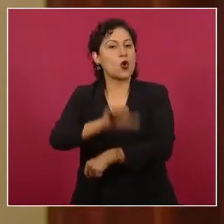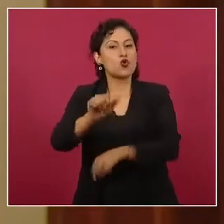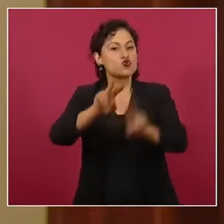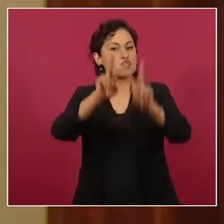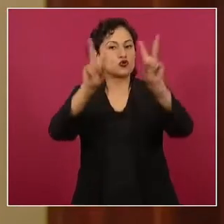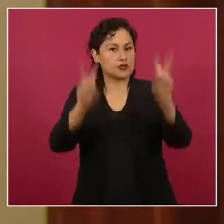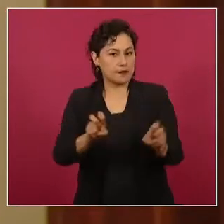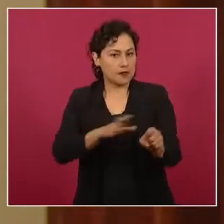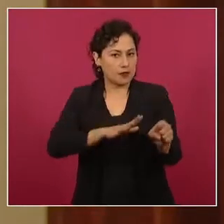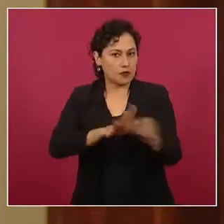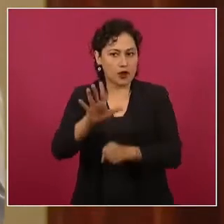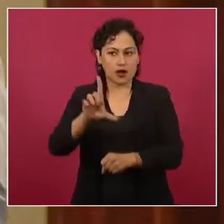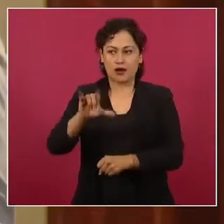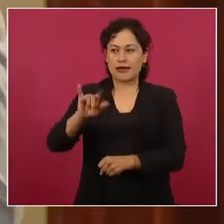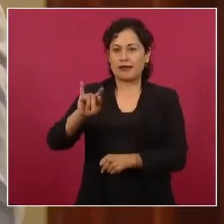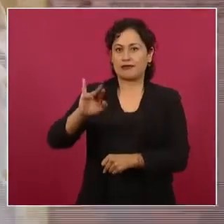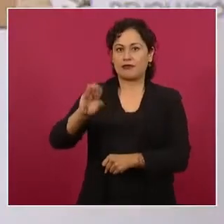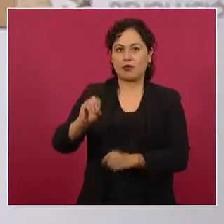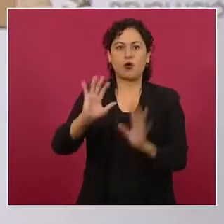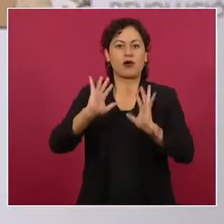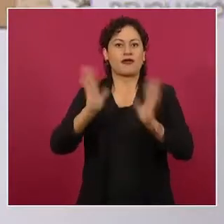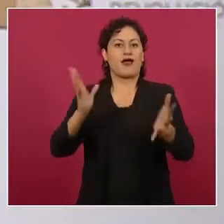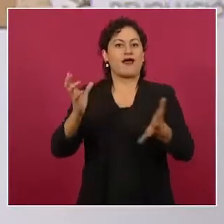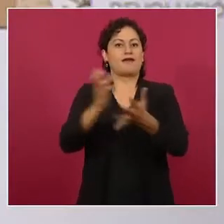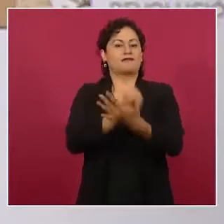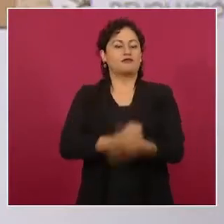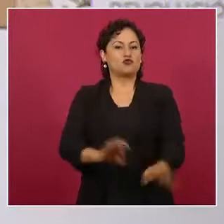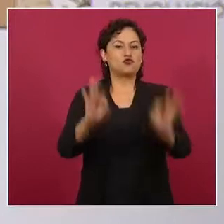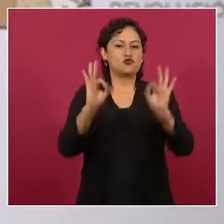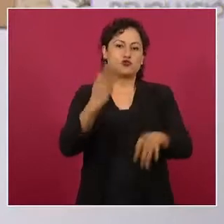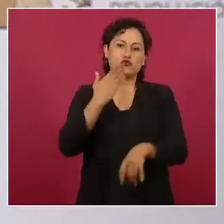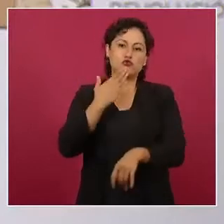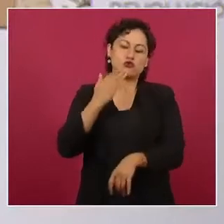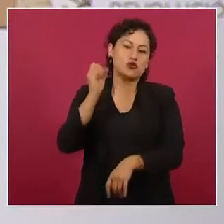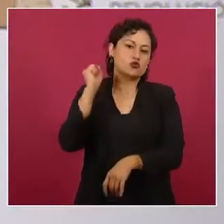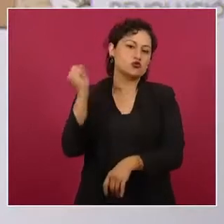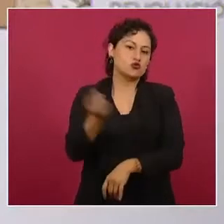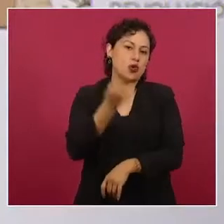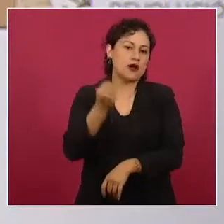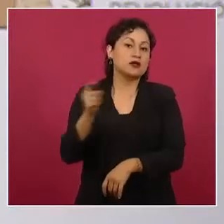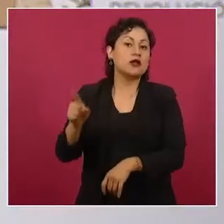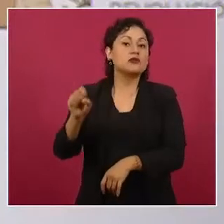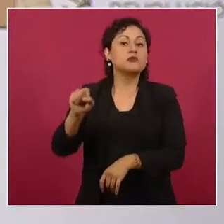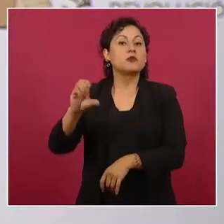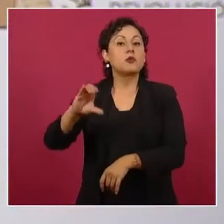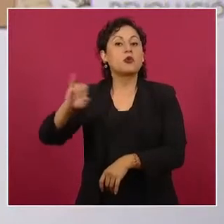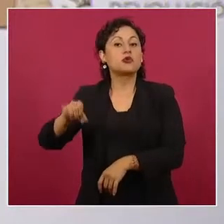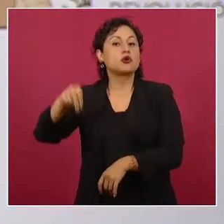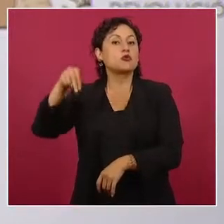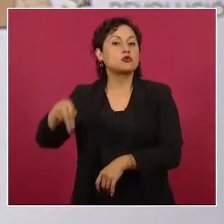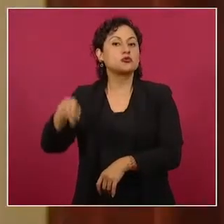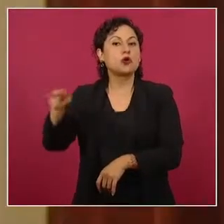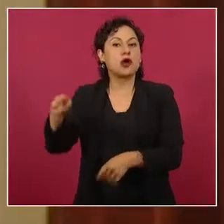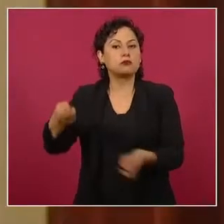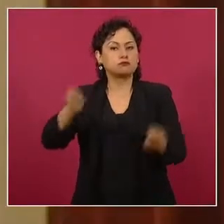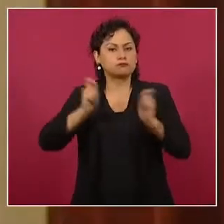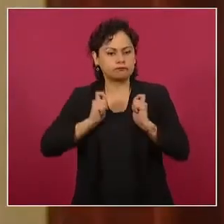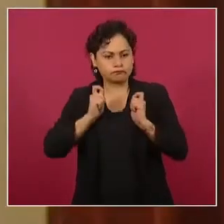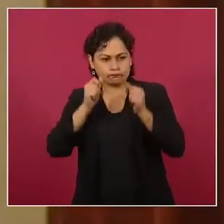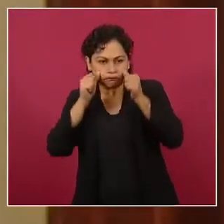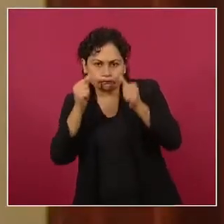logró. Afortunadamente, la Suprema Corte de Justicia abordó el tema y de manera responsable